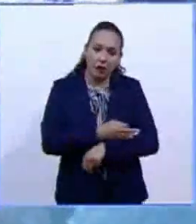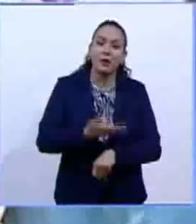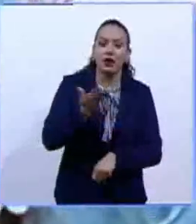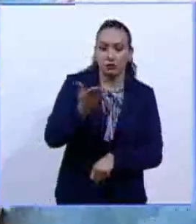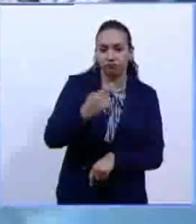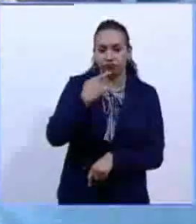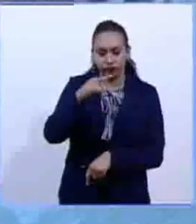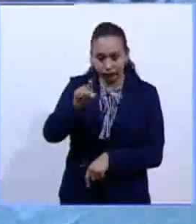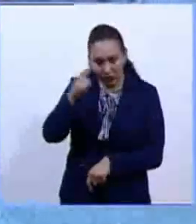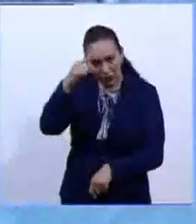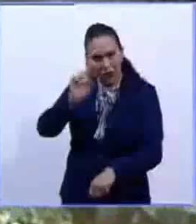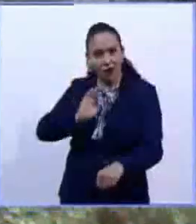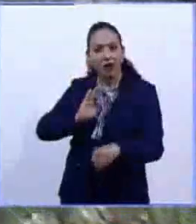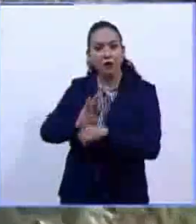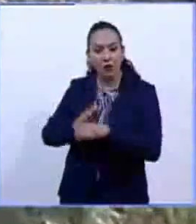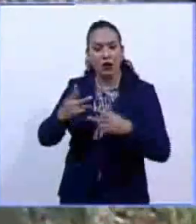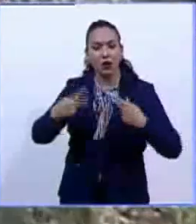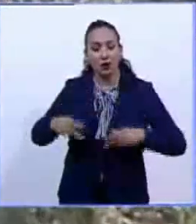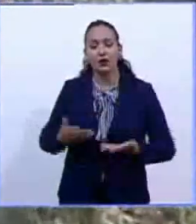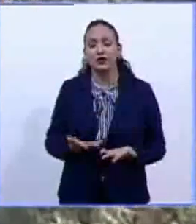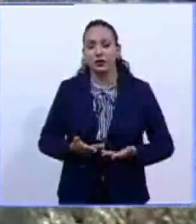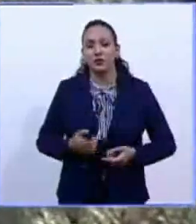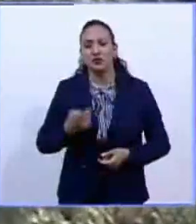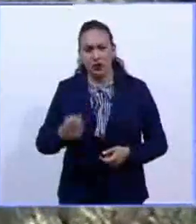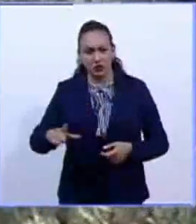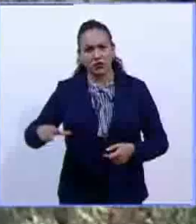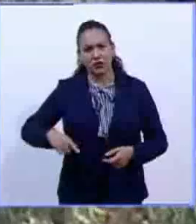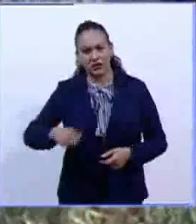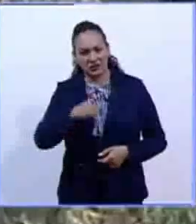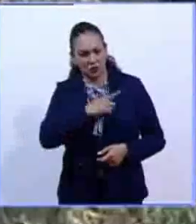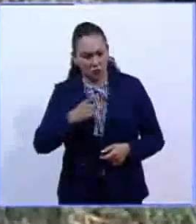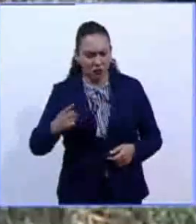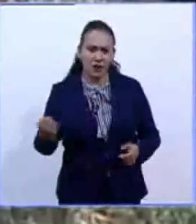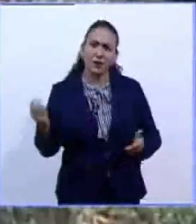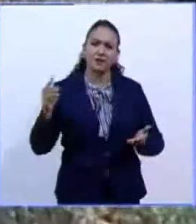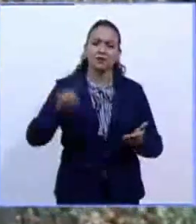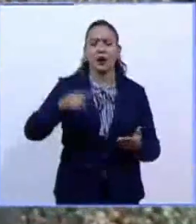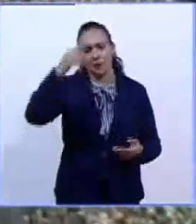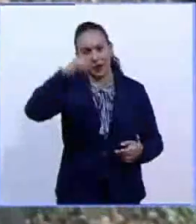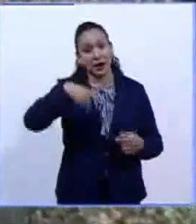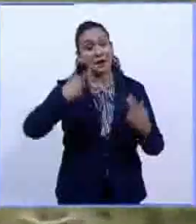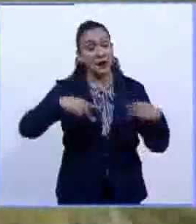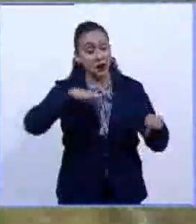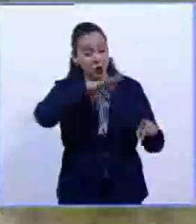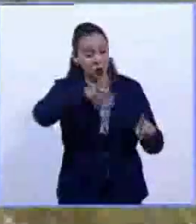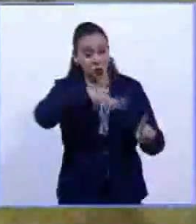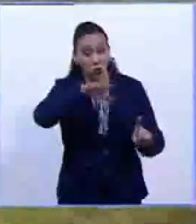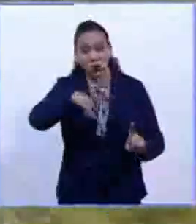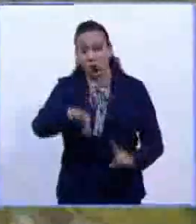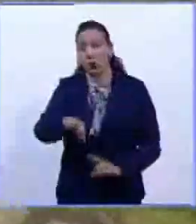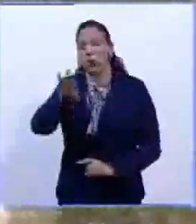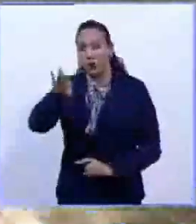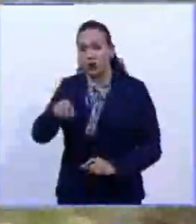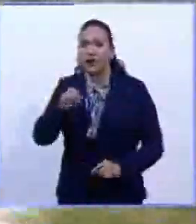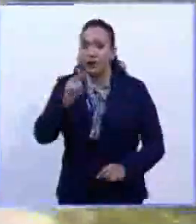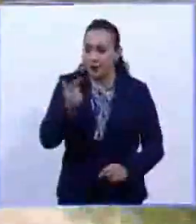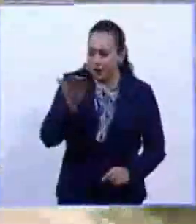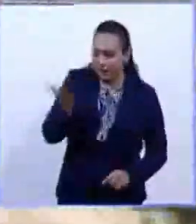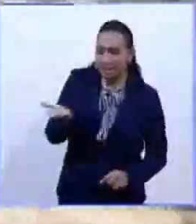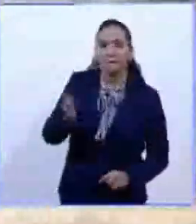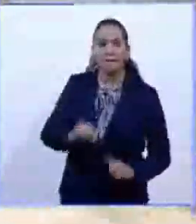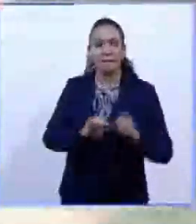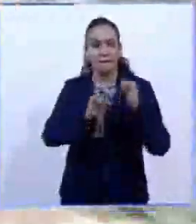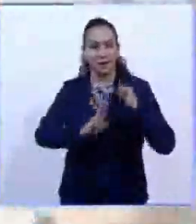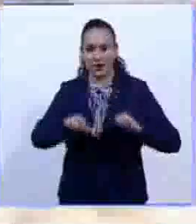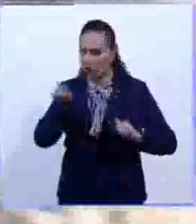en ese sentido, de ordenar todas las medidas necesarias para localizar a la persona, incluyendo solicitar a las autoridades